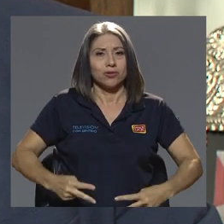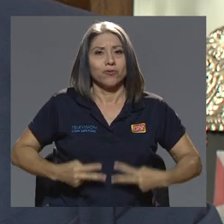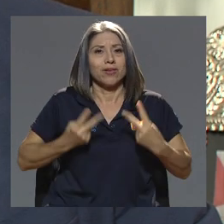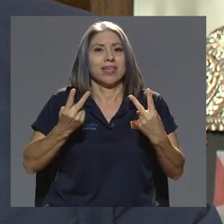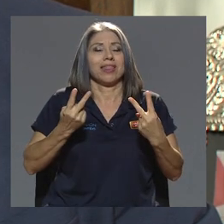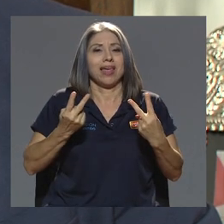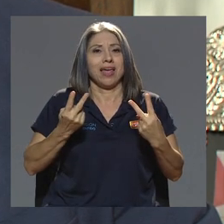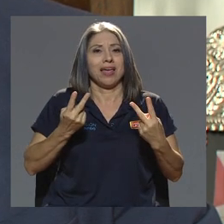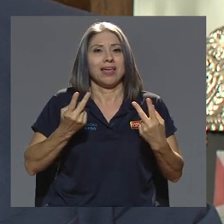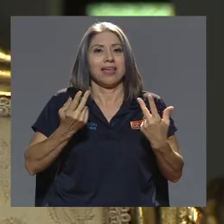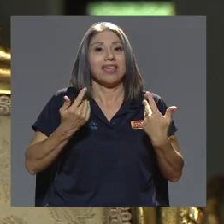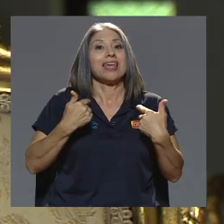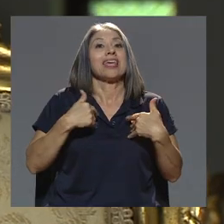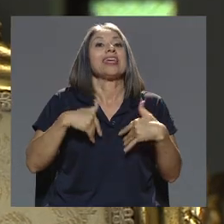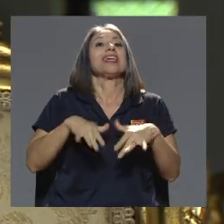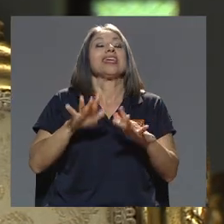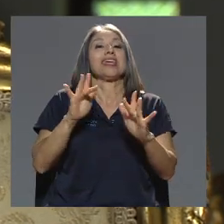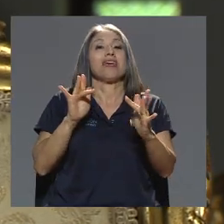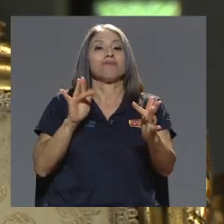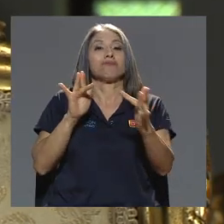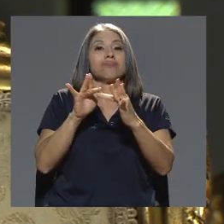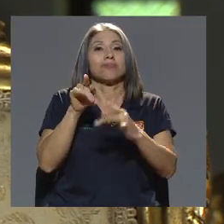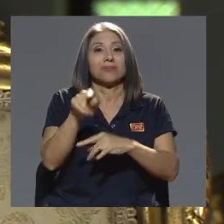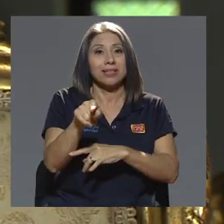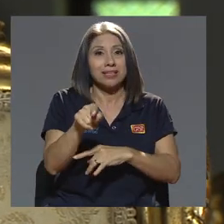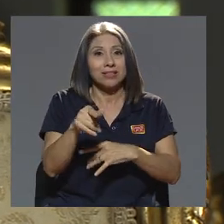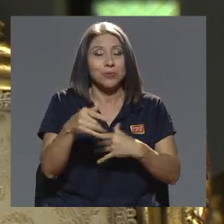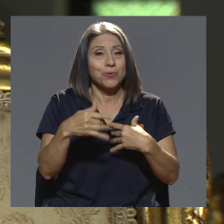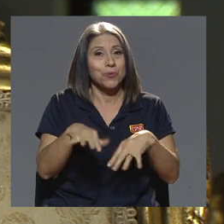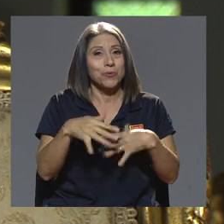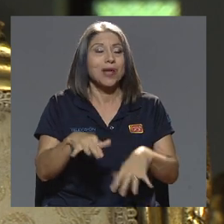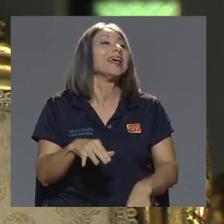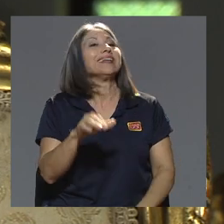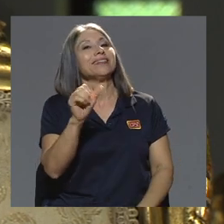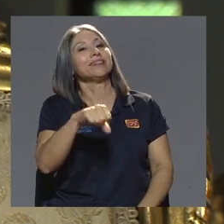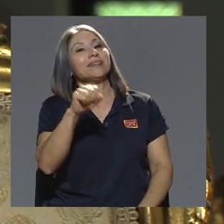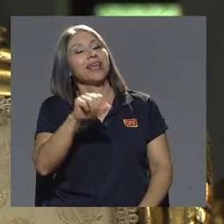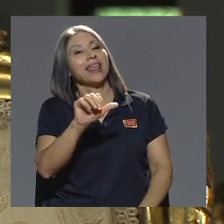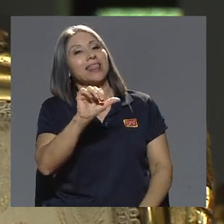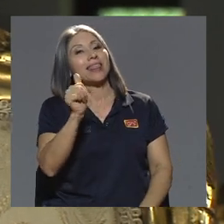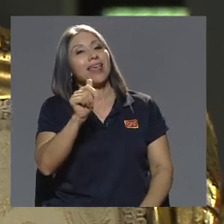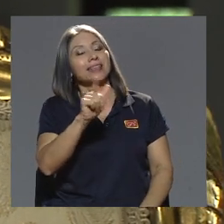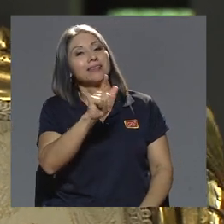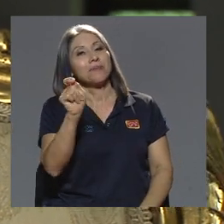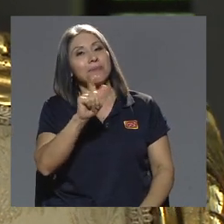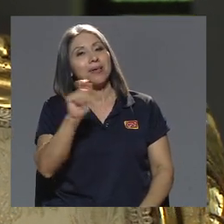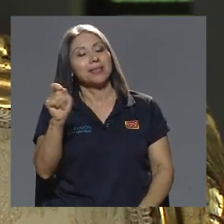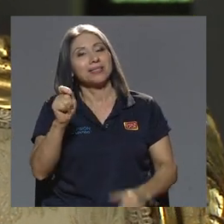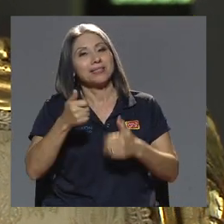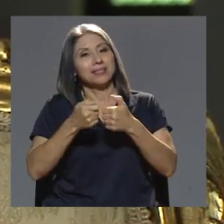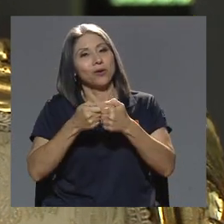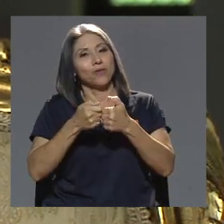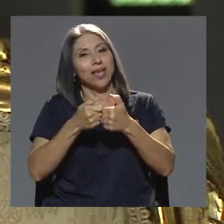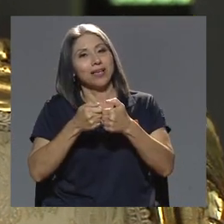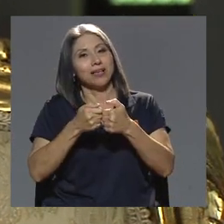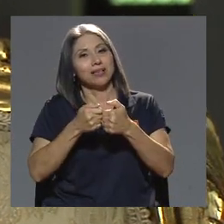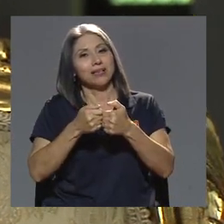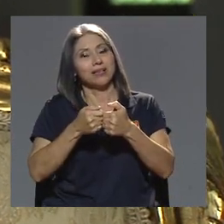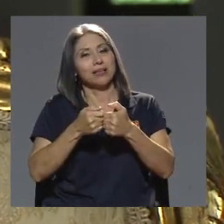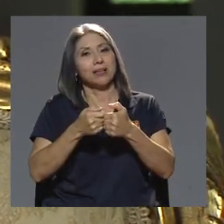dintel. Sí, sí. 10 meses de noviazgo. 10 meses de noviazgo. Fue algo